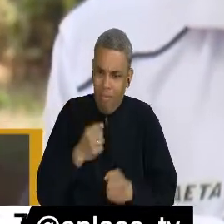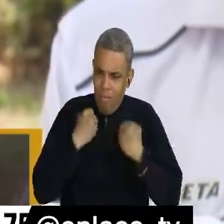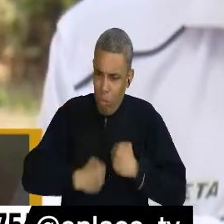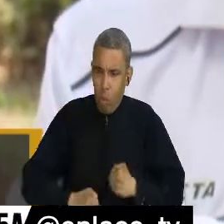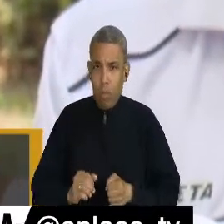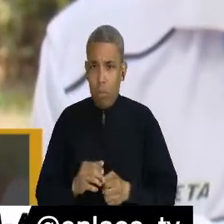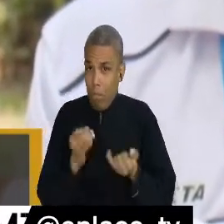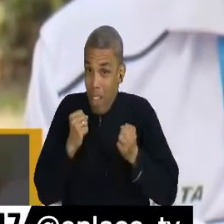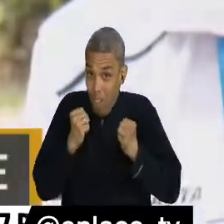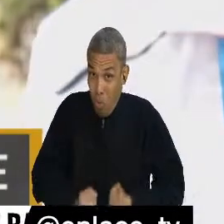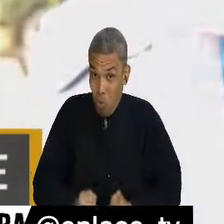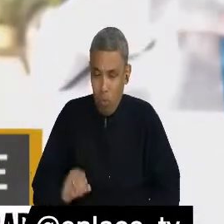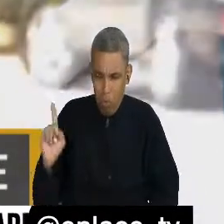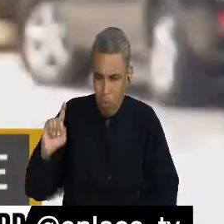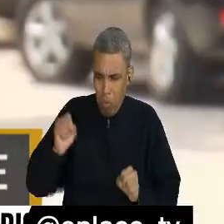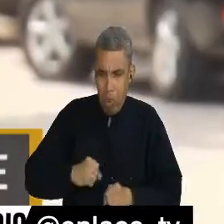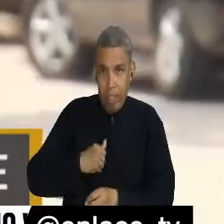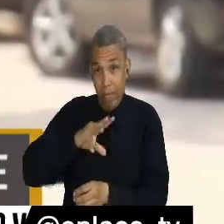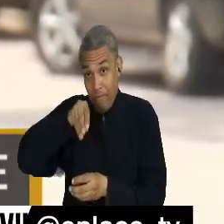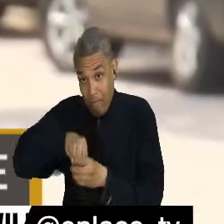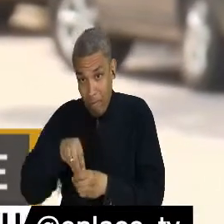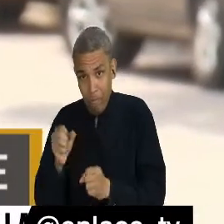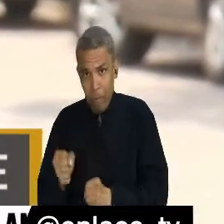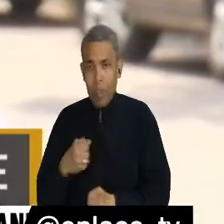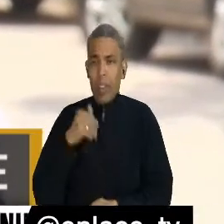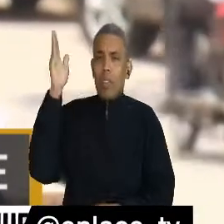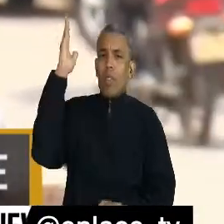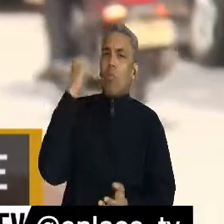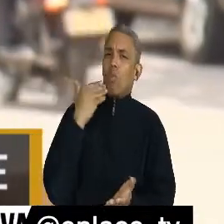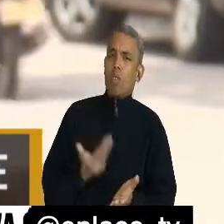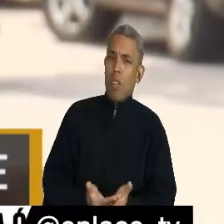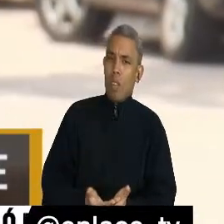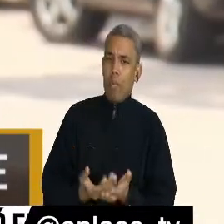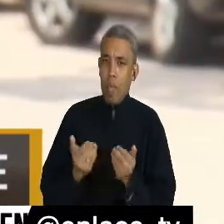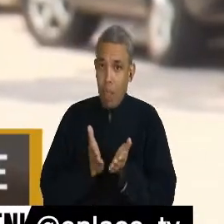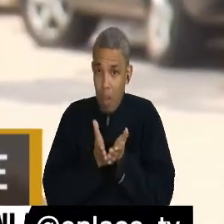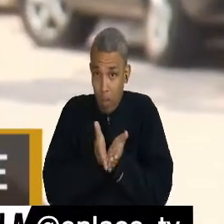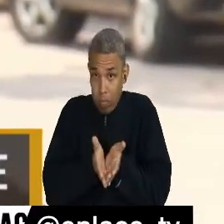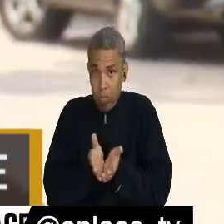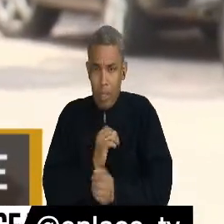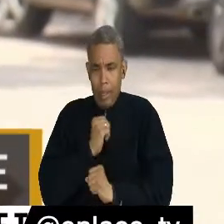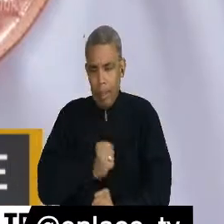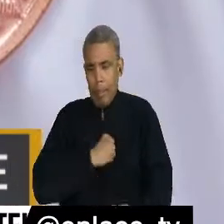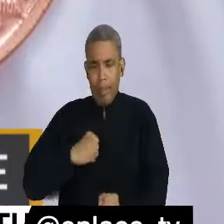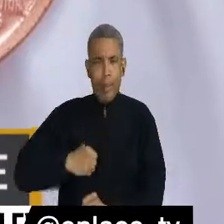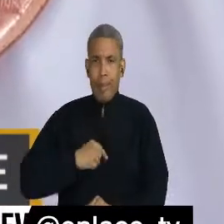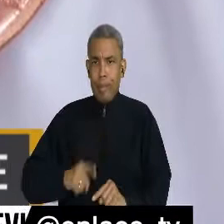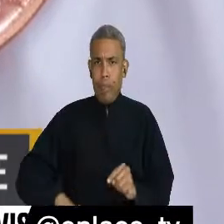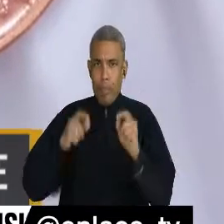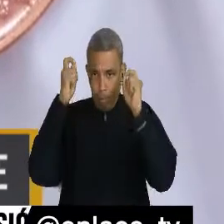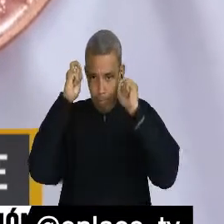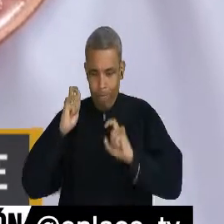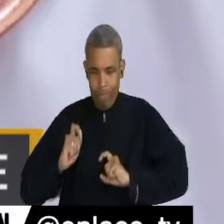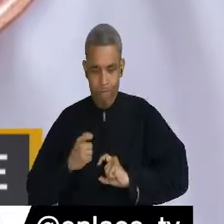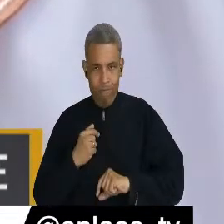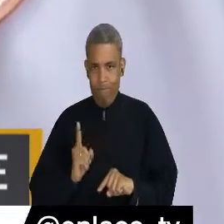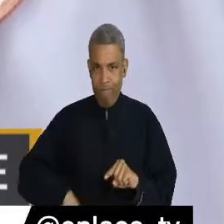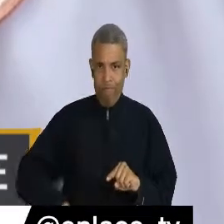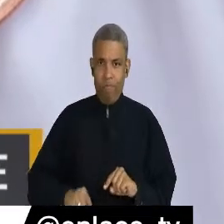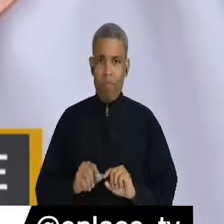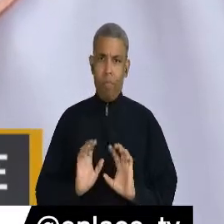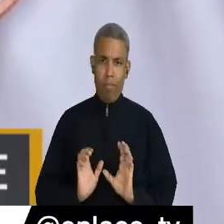duro uno competir. Muy bien, gracias a Dios, en el bote no pudimos coger medalla, pero nos queda la experiencia para entrenar